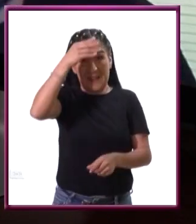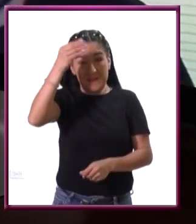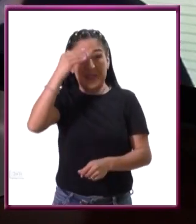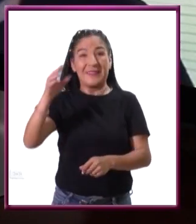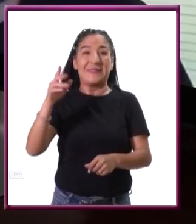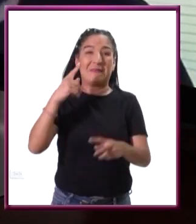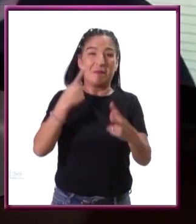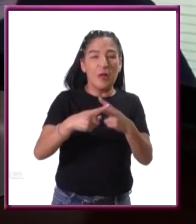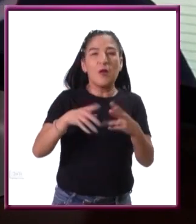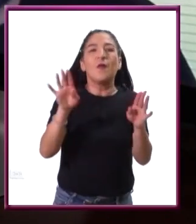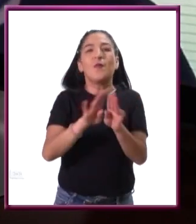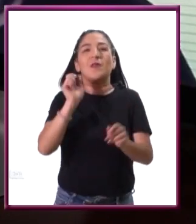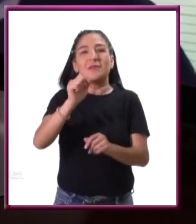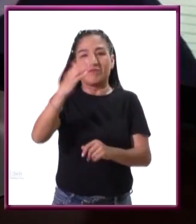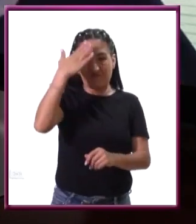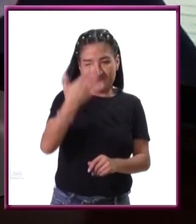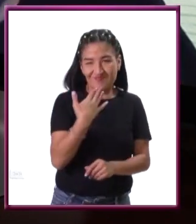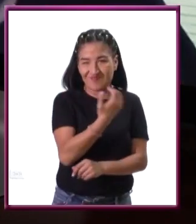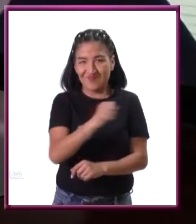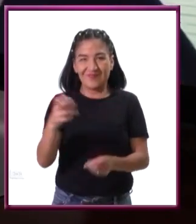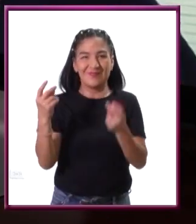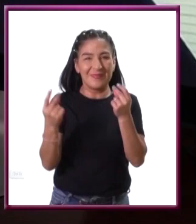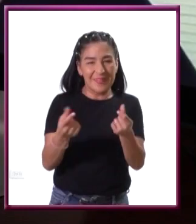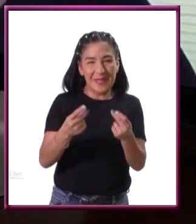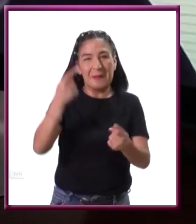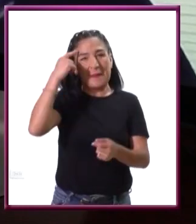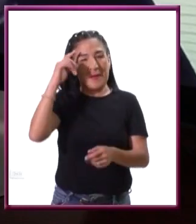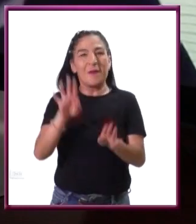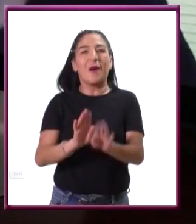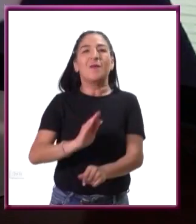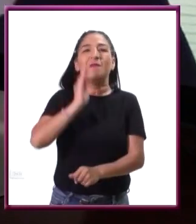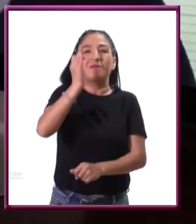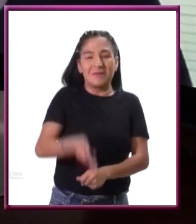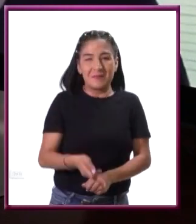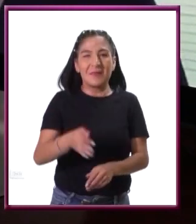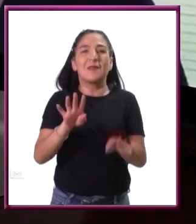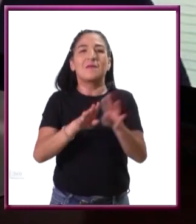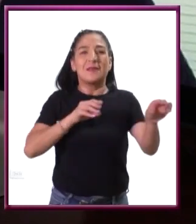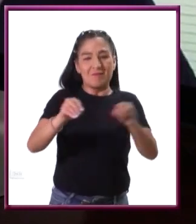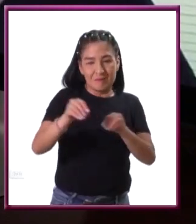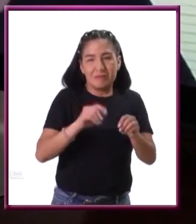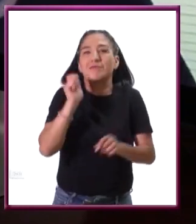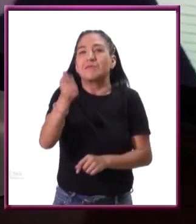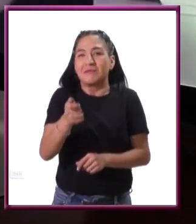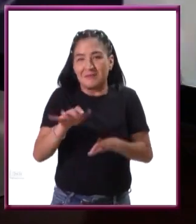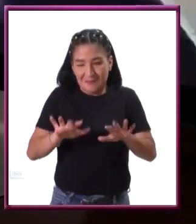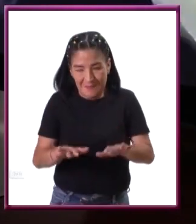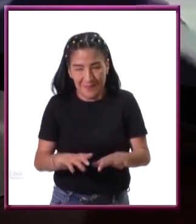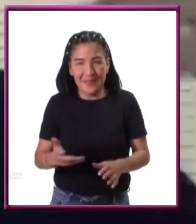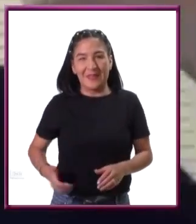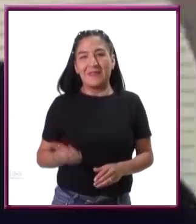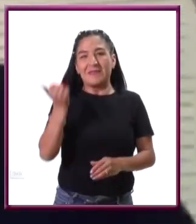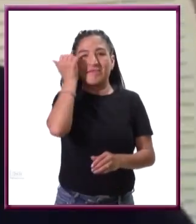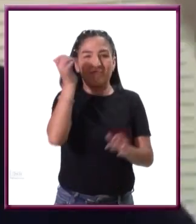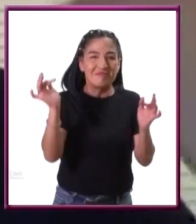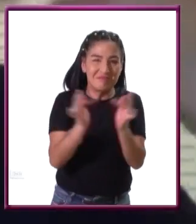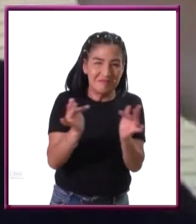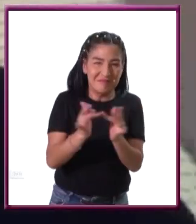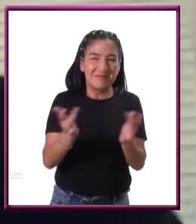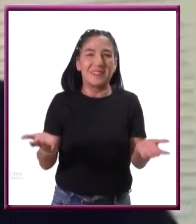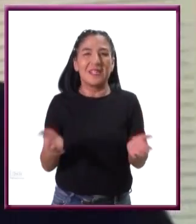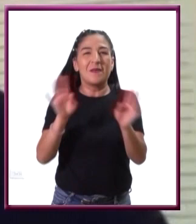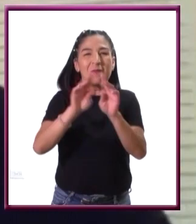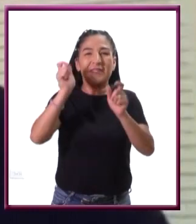de una agilidad mental que nos permite, entre otras cosas, manejar computadoras, teléfonos celulares. Vamos, es una especie